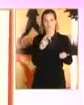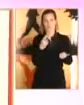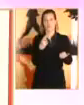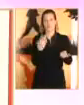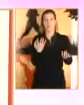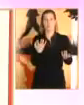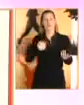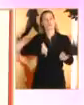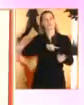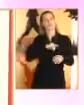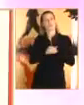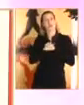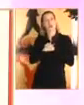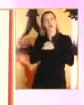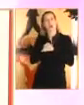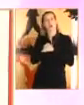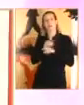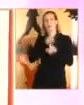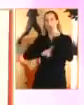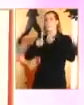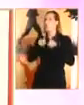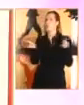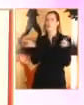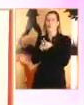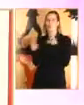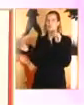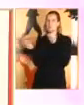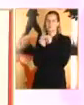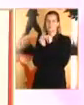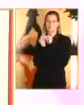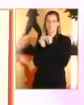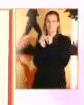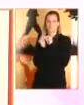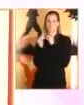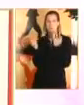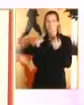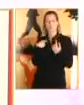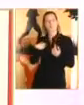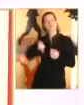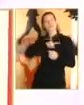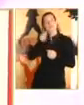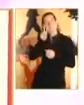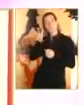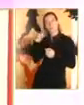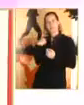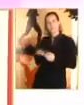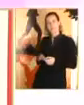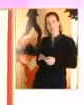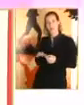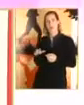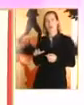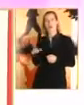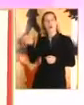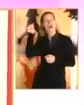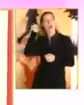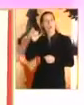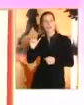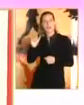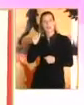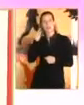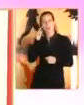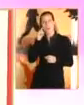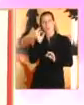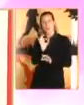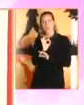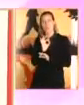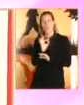amistad que estaba con el mismo problema, entonces como que la habíamos visto ya. Riesgos de la operación no eran